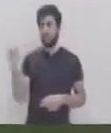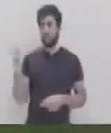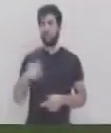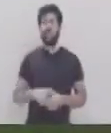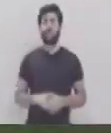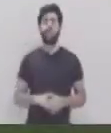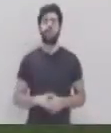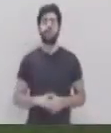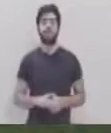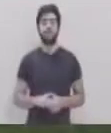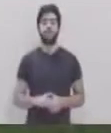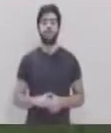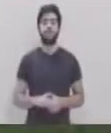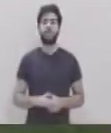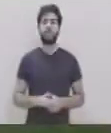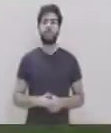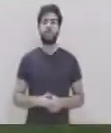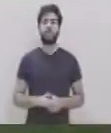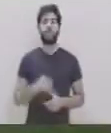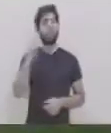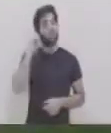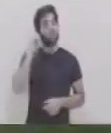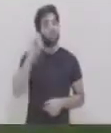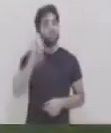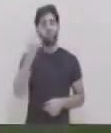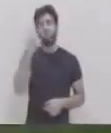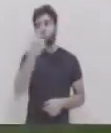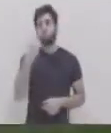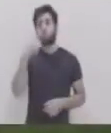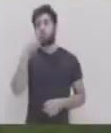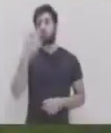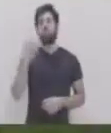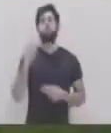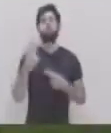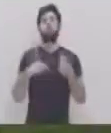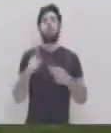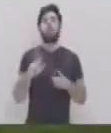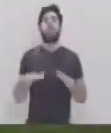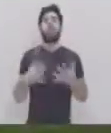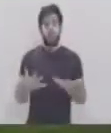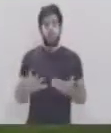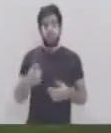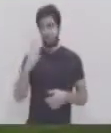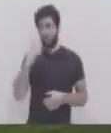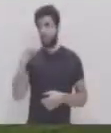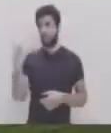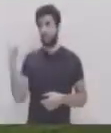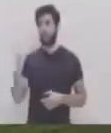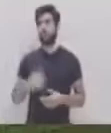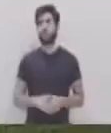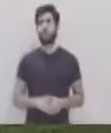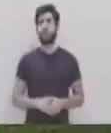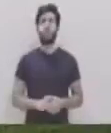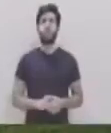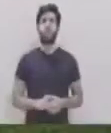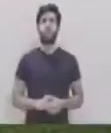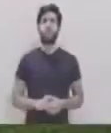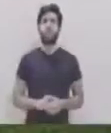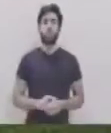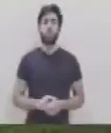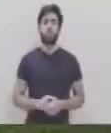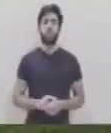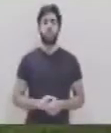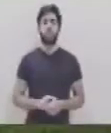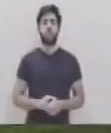hacer varios movimientos para mucho. Gusto, voy a tocar mi garganta con el dedo índice y el